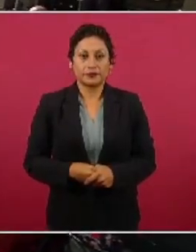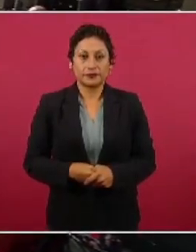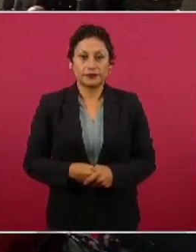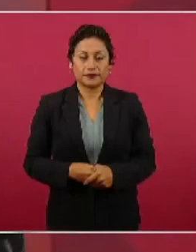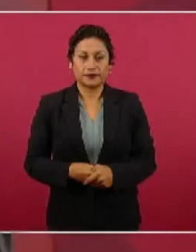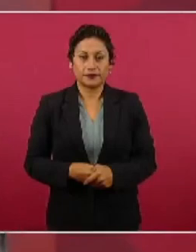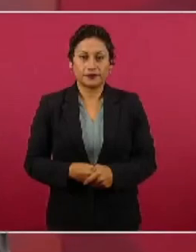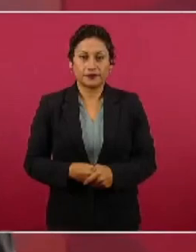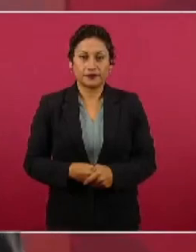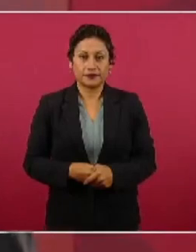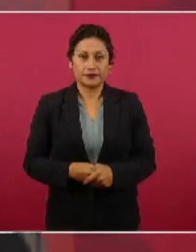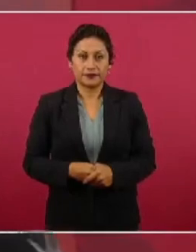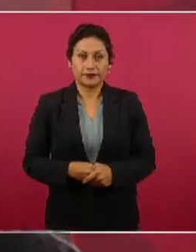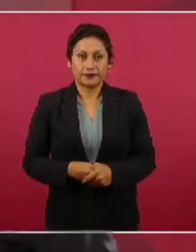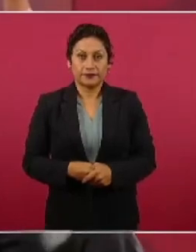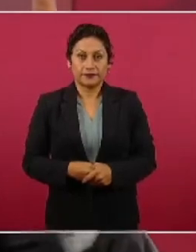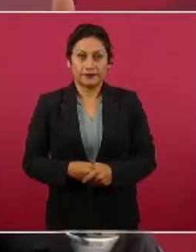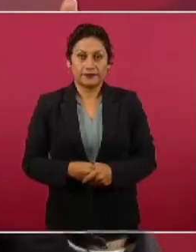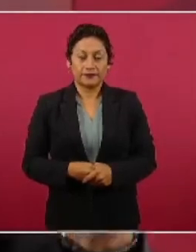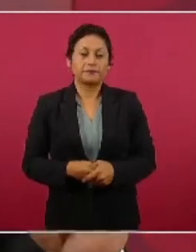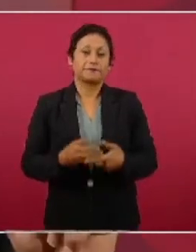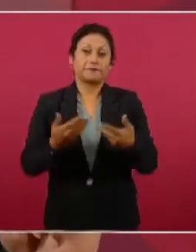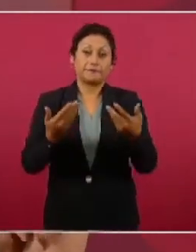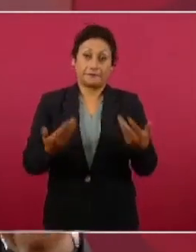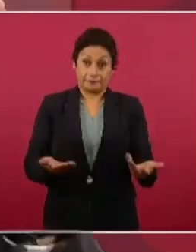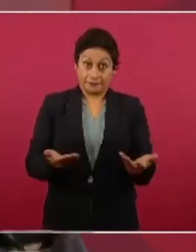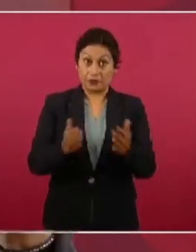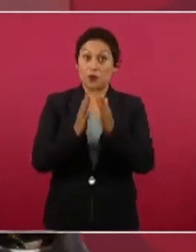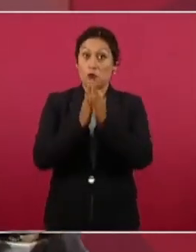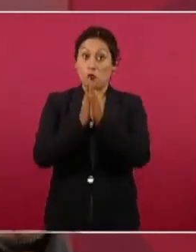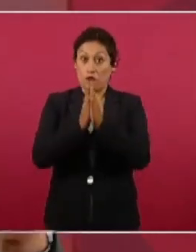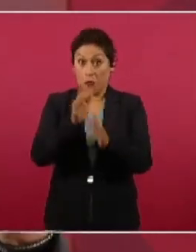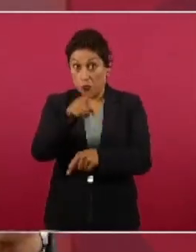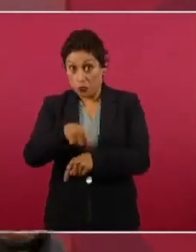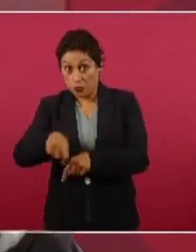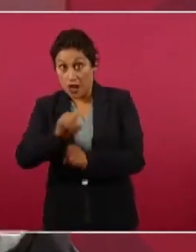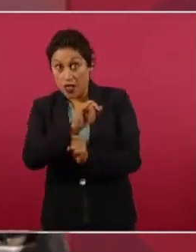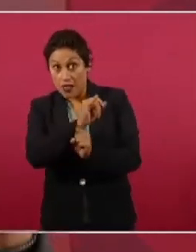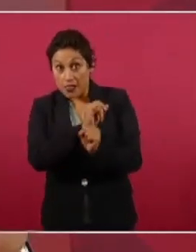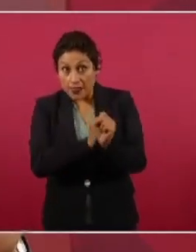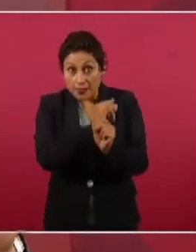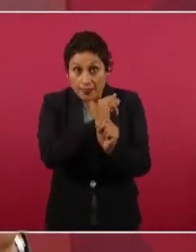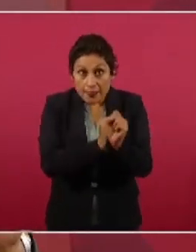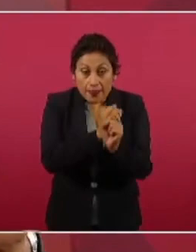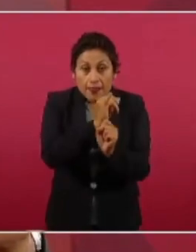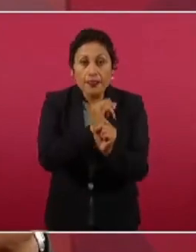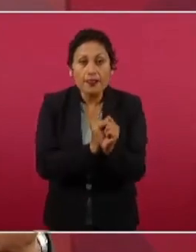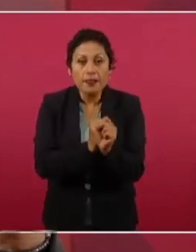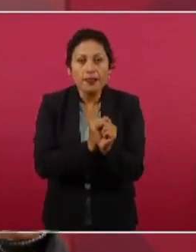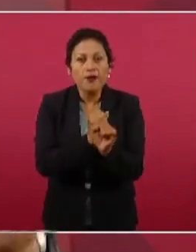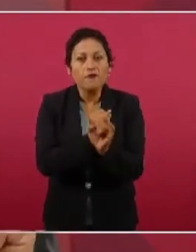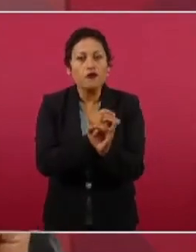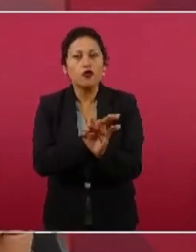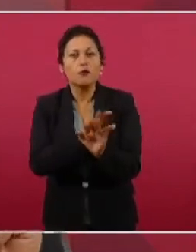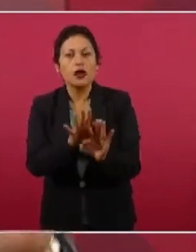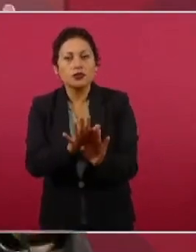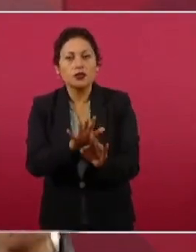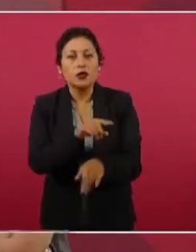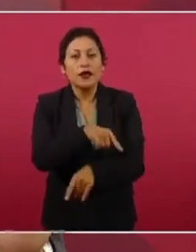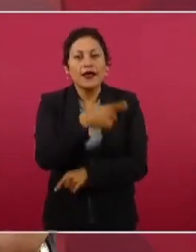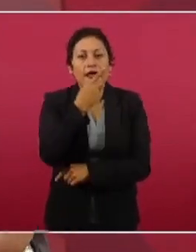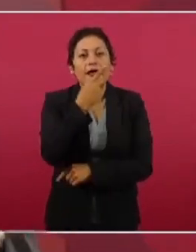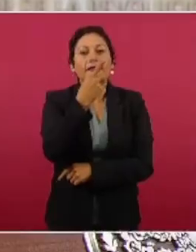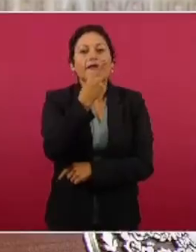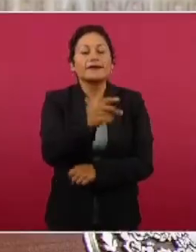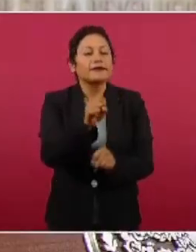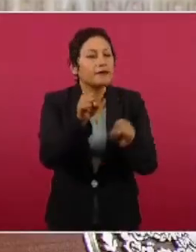también de recabar la información de cuánto estimaron que iba a costar el tren